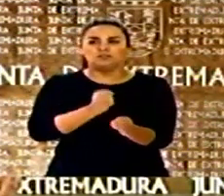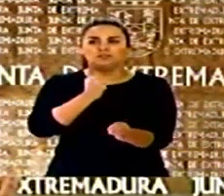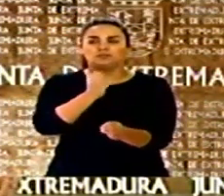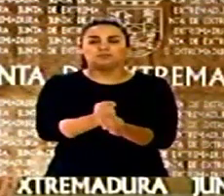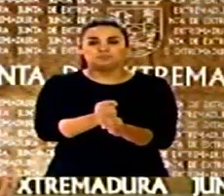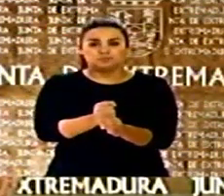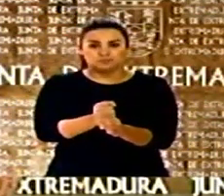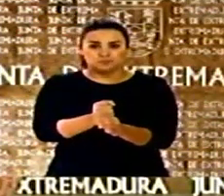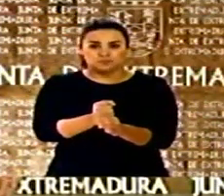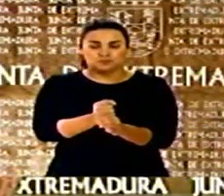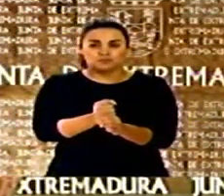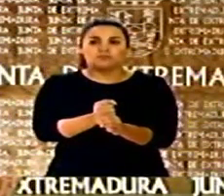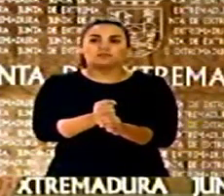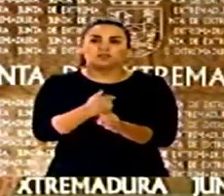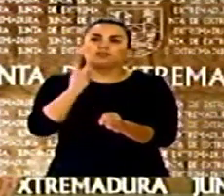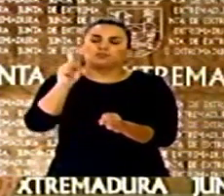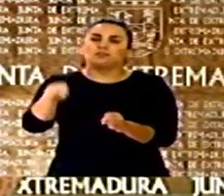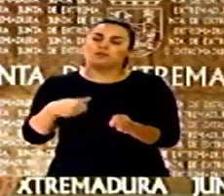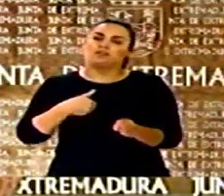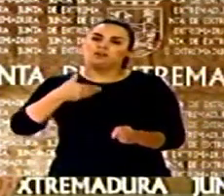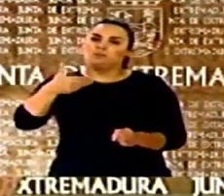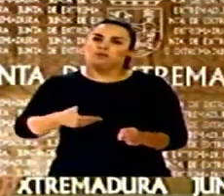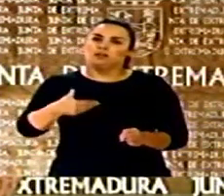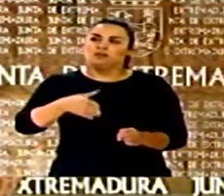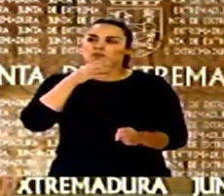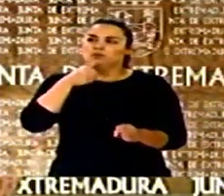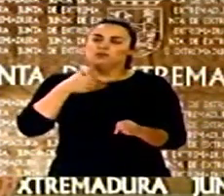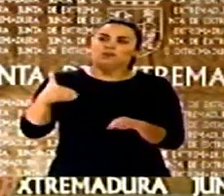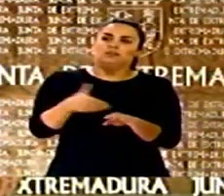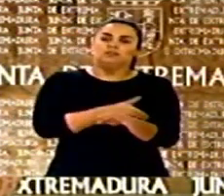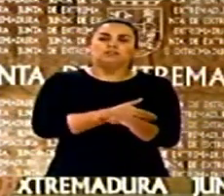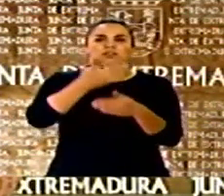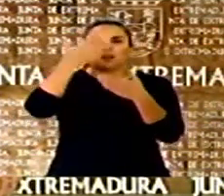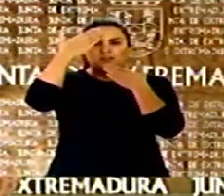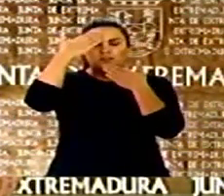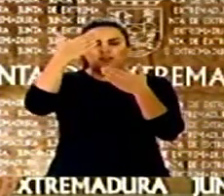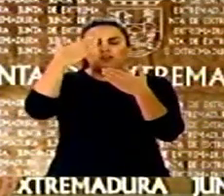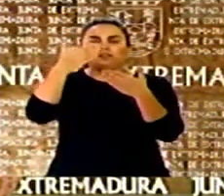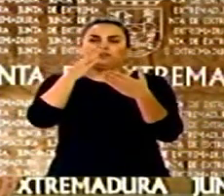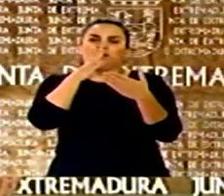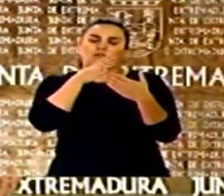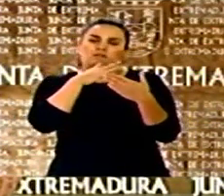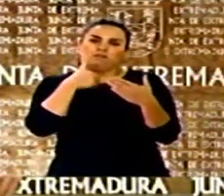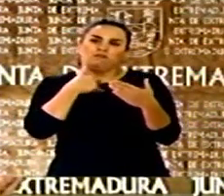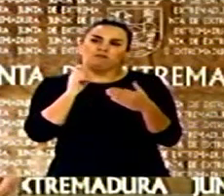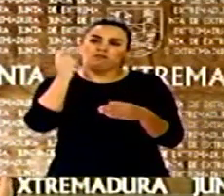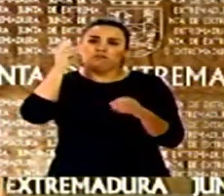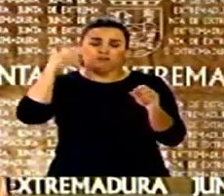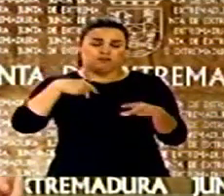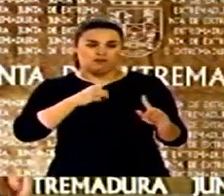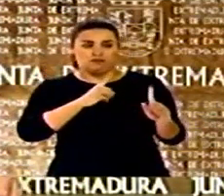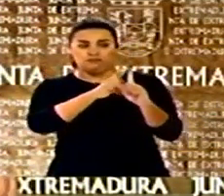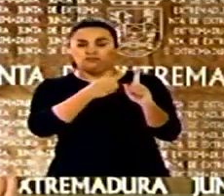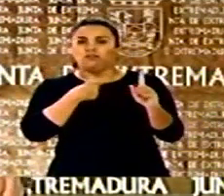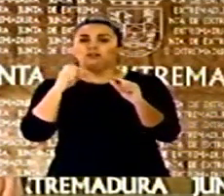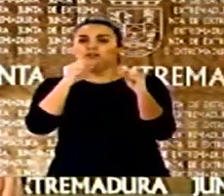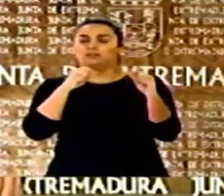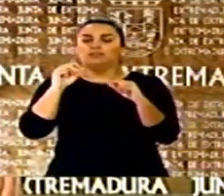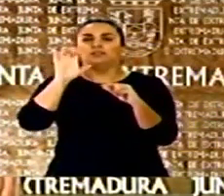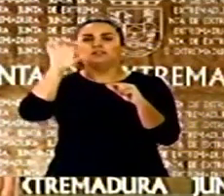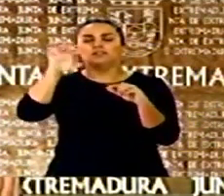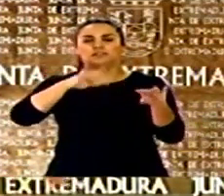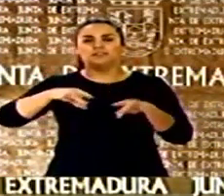los seguros, hubieran tenido muchas dificultades, ¿no? Y luego, pues seguros para sectores como el de la cereza, para el que hasta ahora